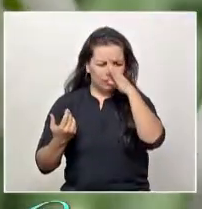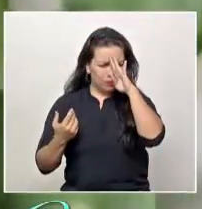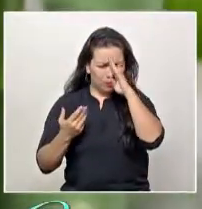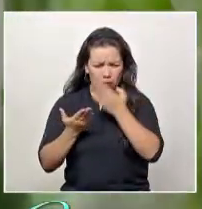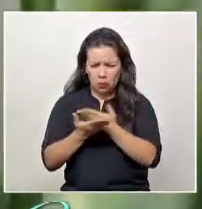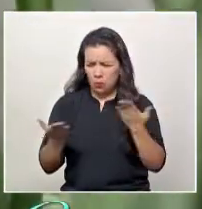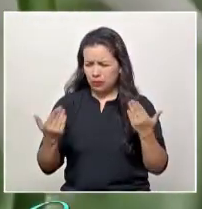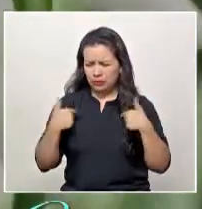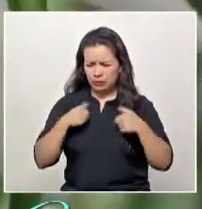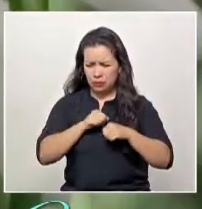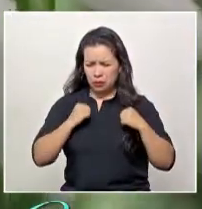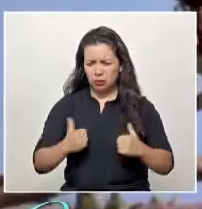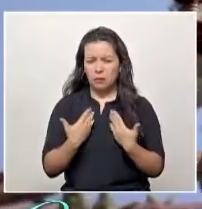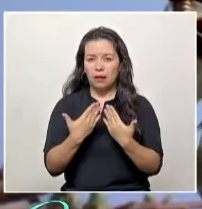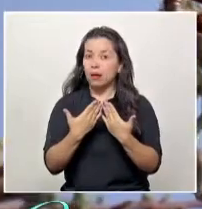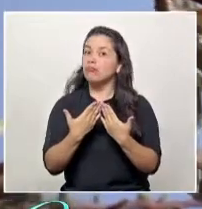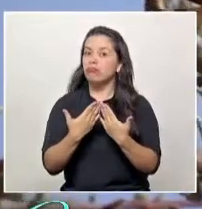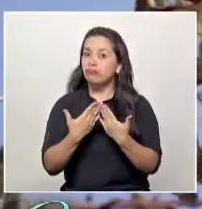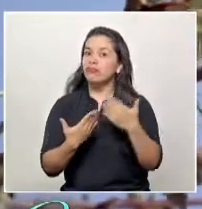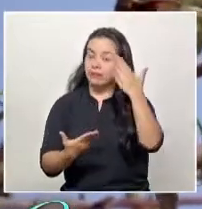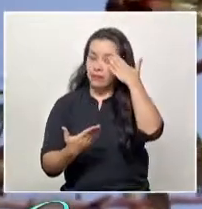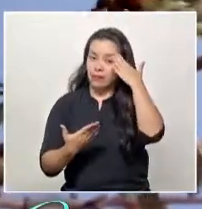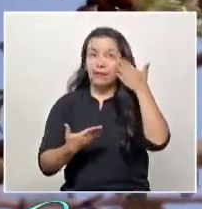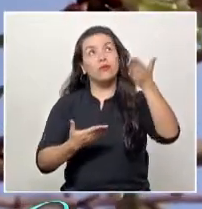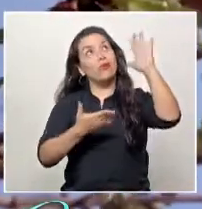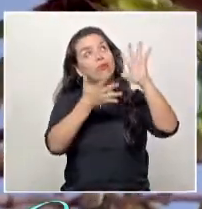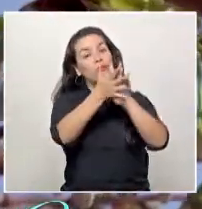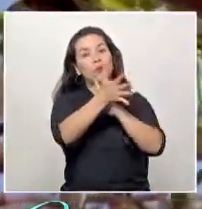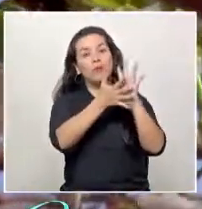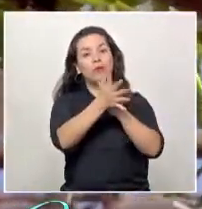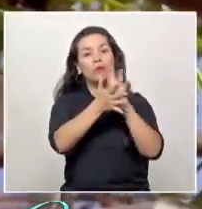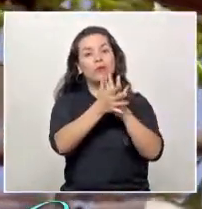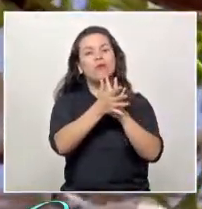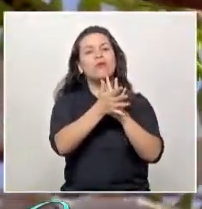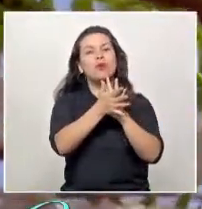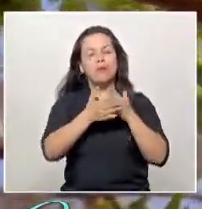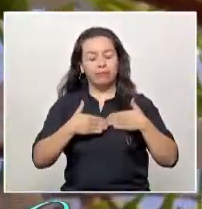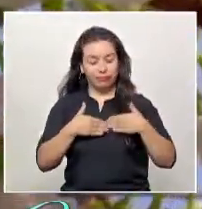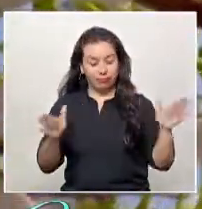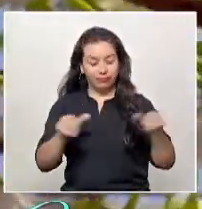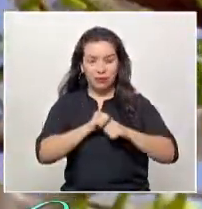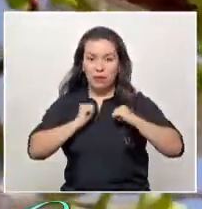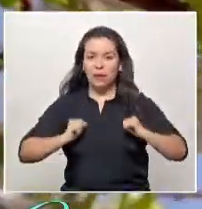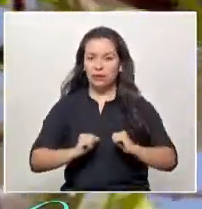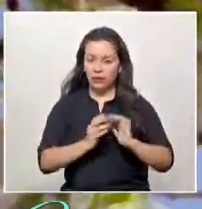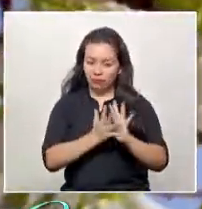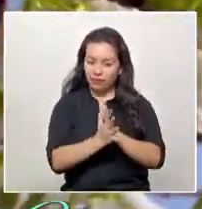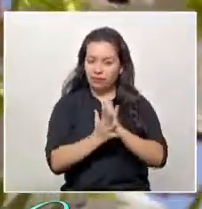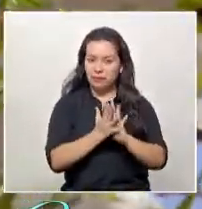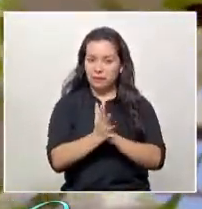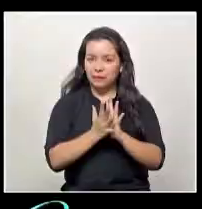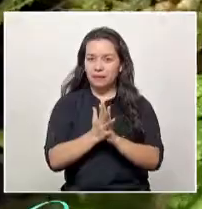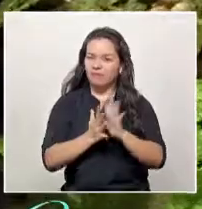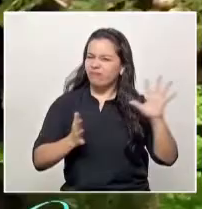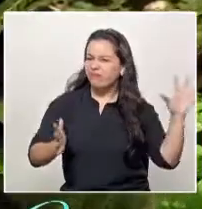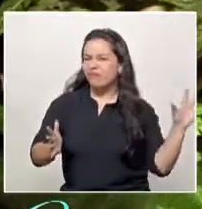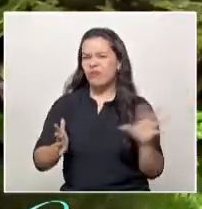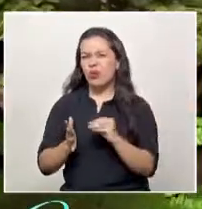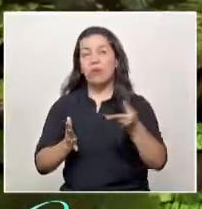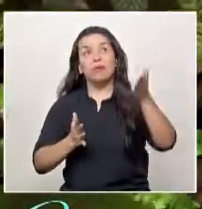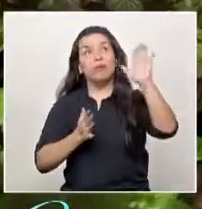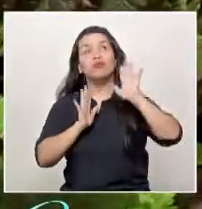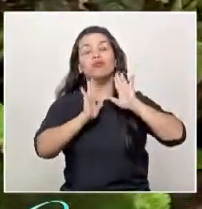que tiene para ti. Dios nos habla a través de nuestros corazones, porque todo lo que